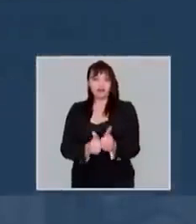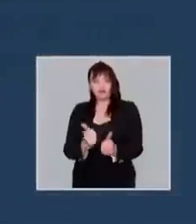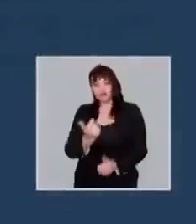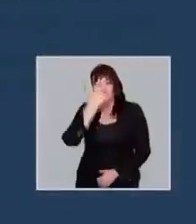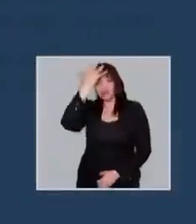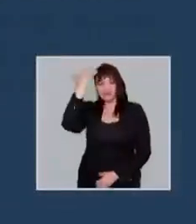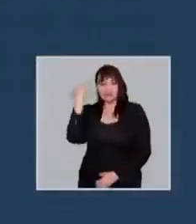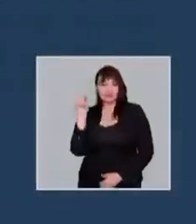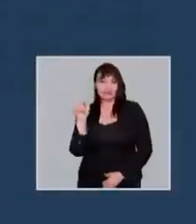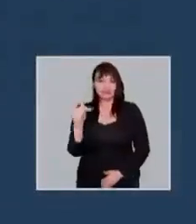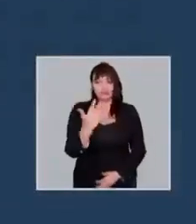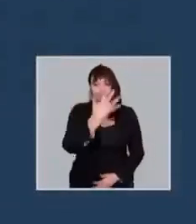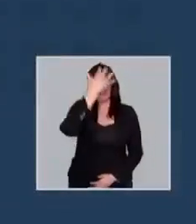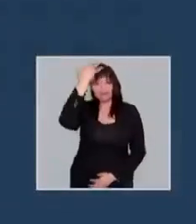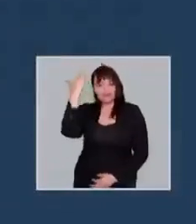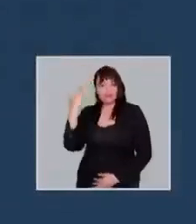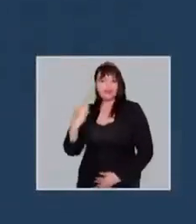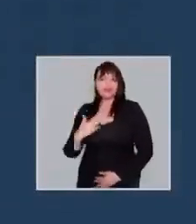¡Gracias!